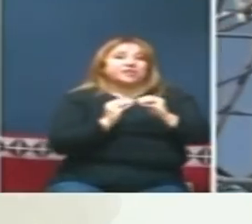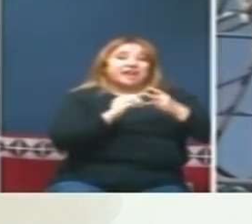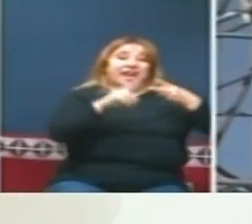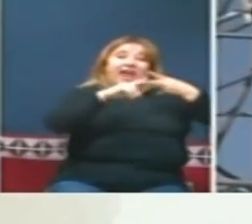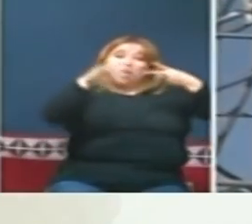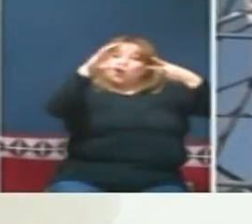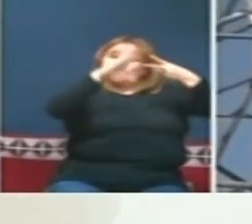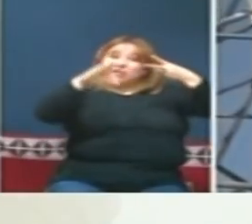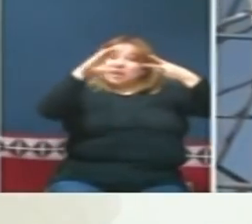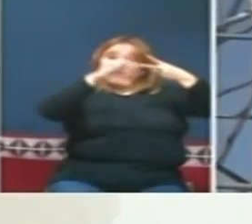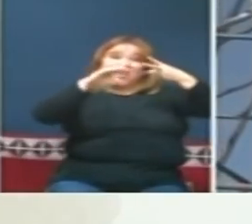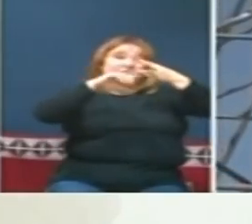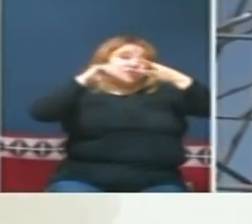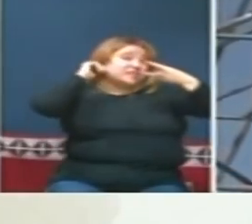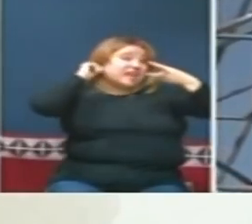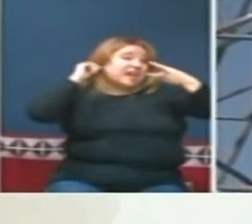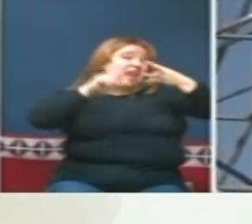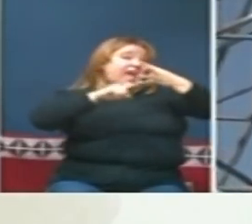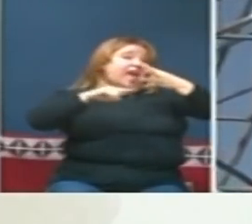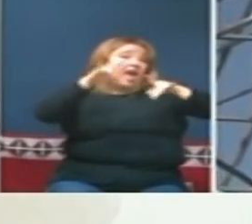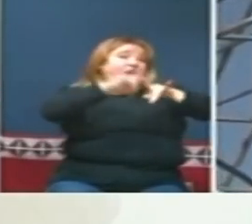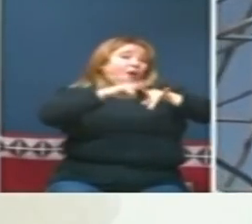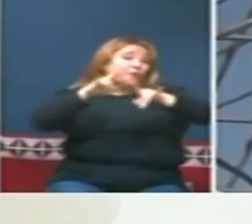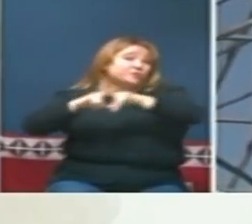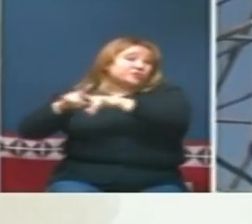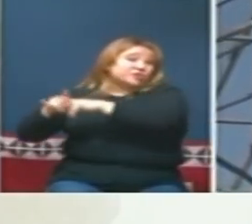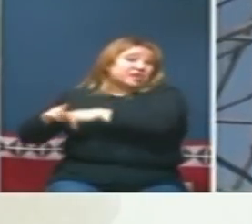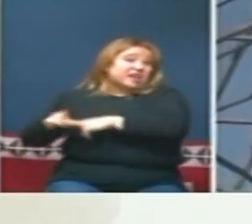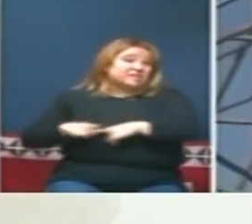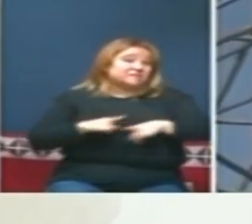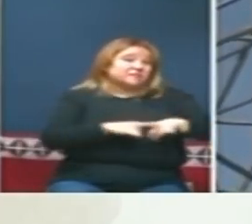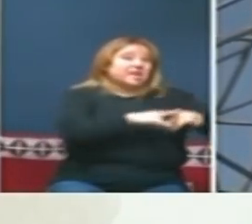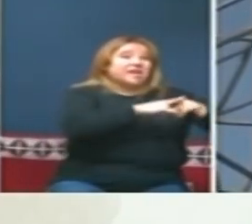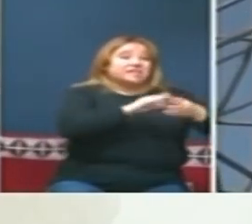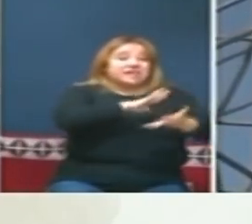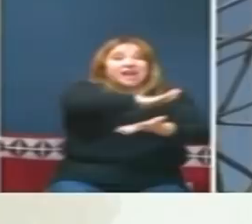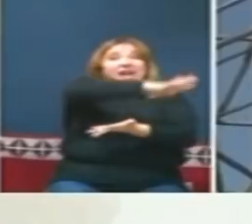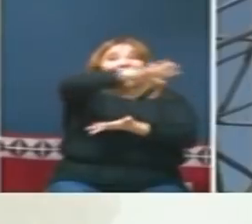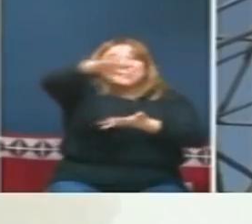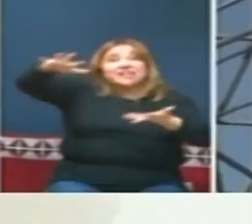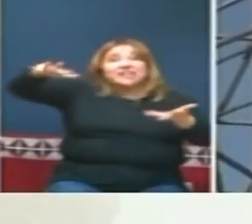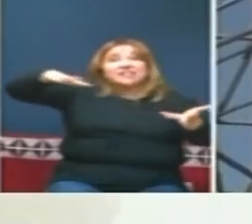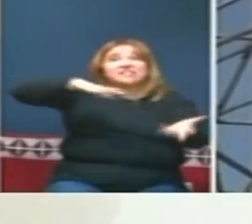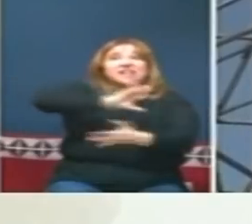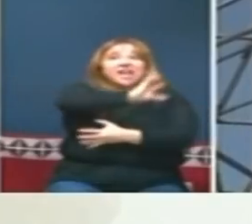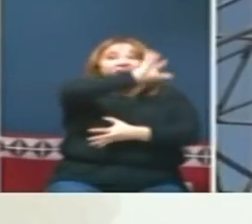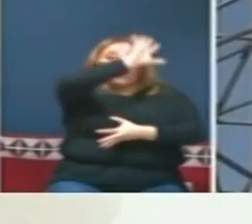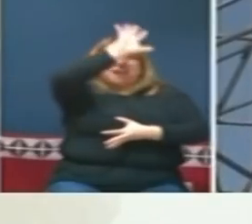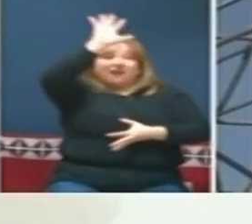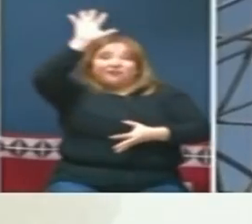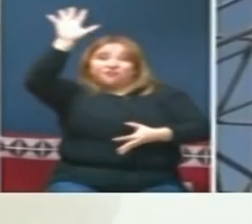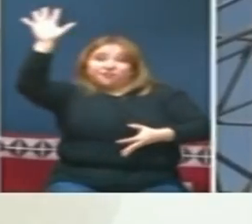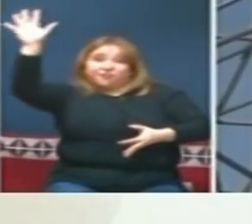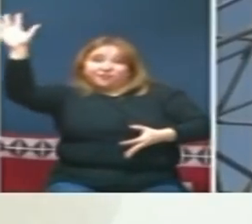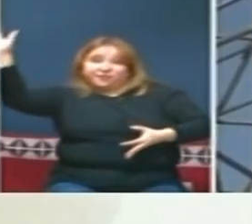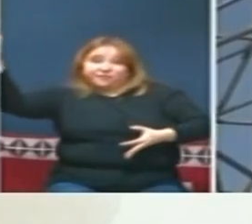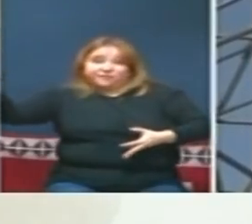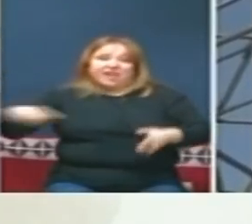compañeros, Carlos Gabriel Wenceslao, en la tierra y en el